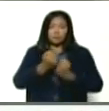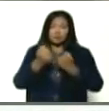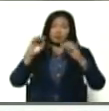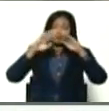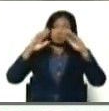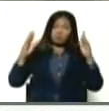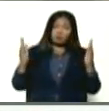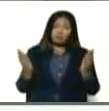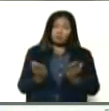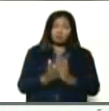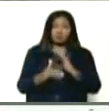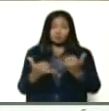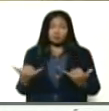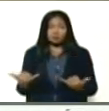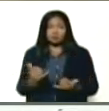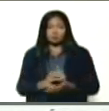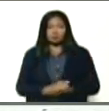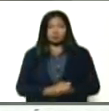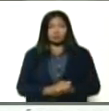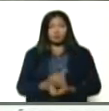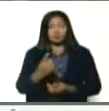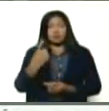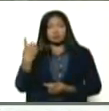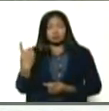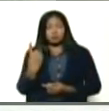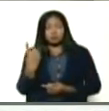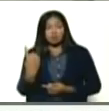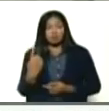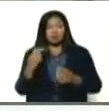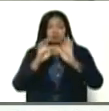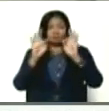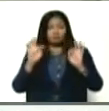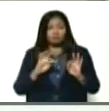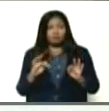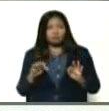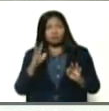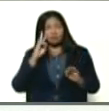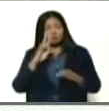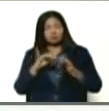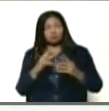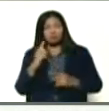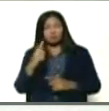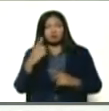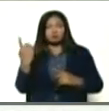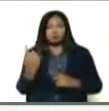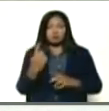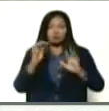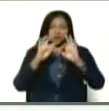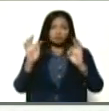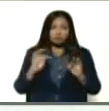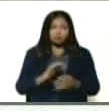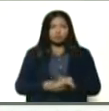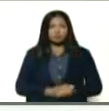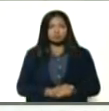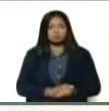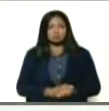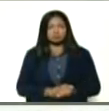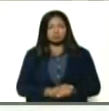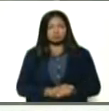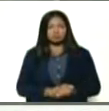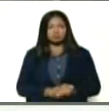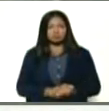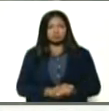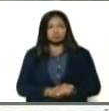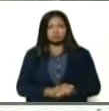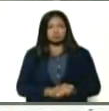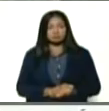La Sputnik V es una sola postura, lo que me gusta, una sola. Y también nosotros